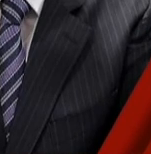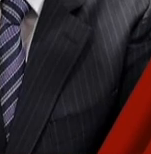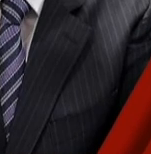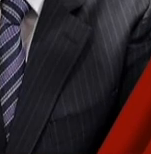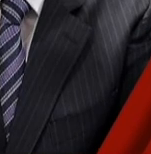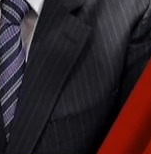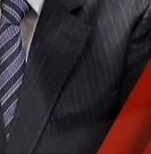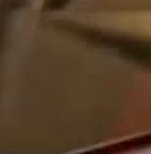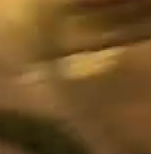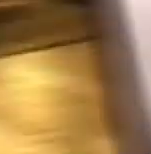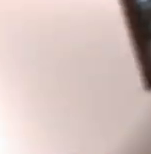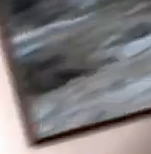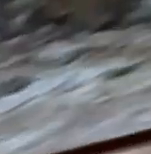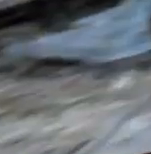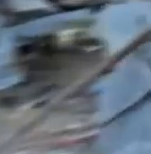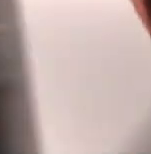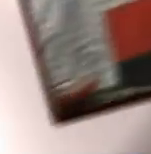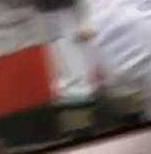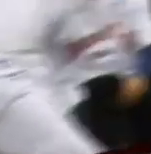resumen.